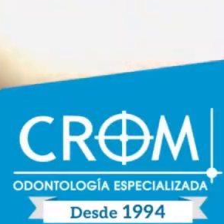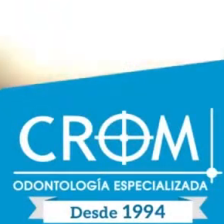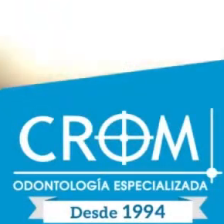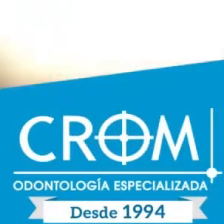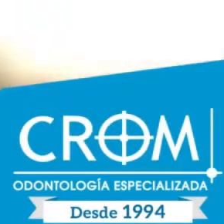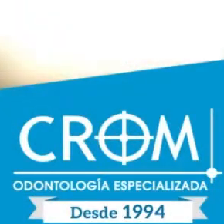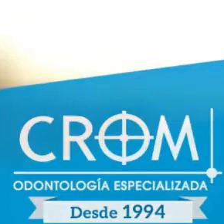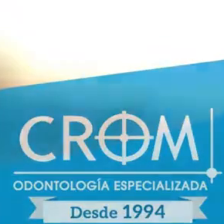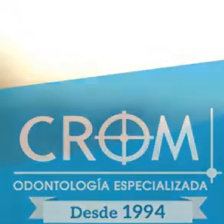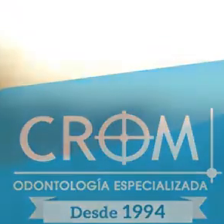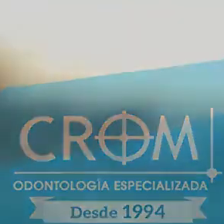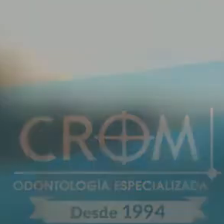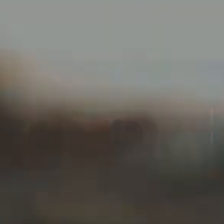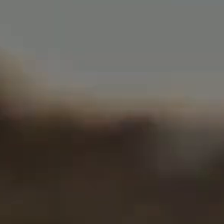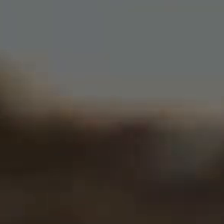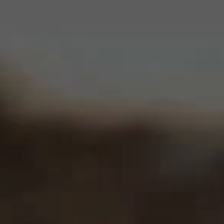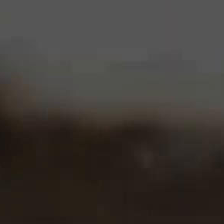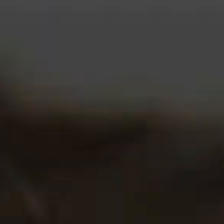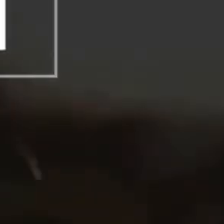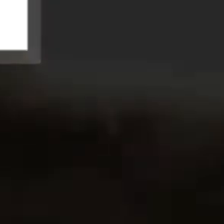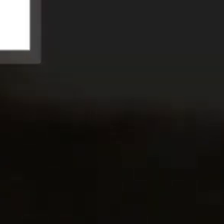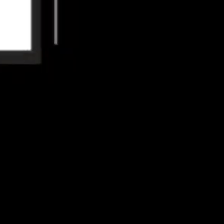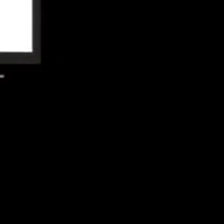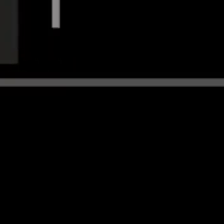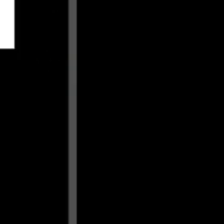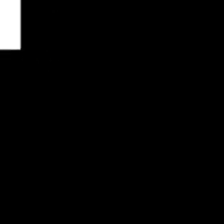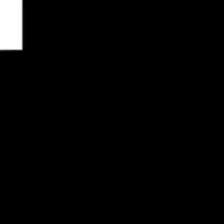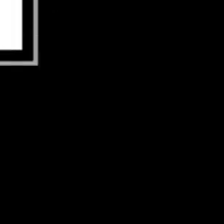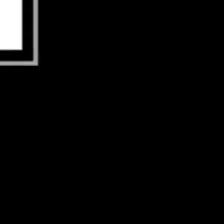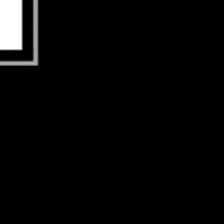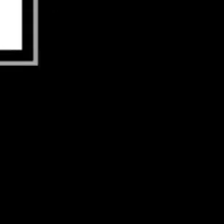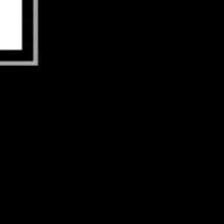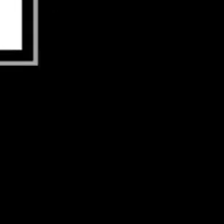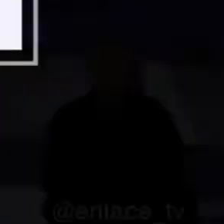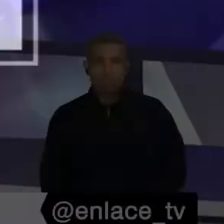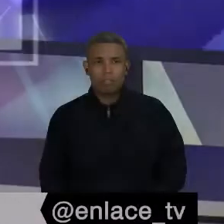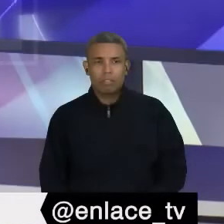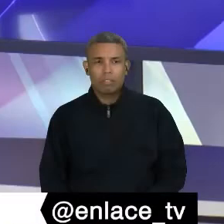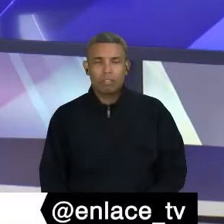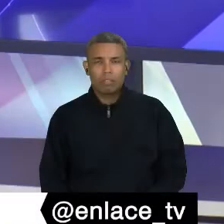de descuento. Crom es odontología especializada.